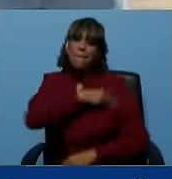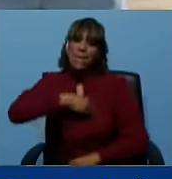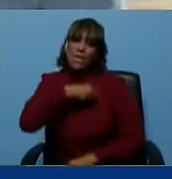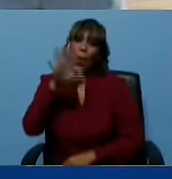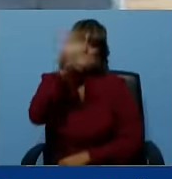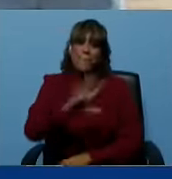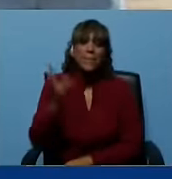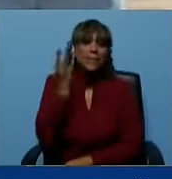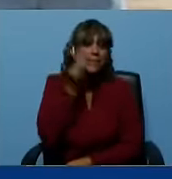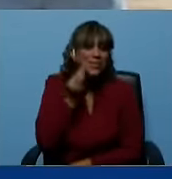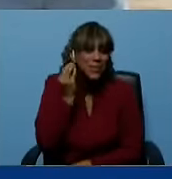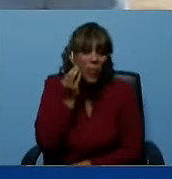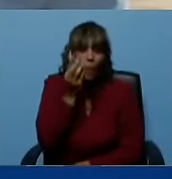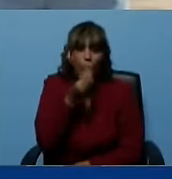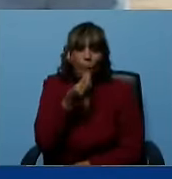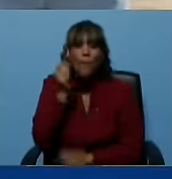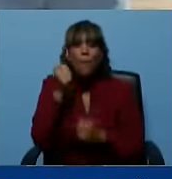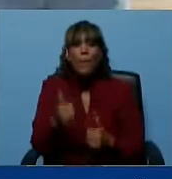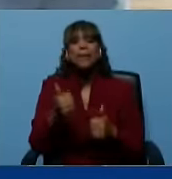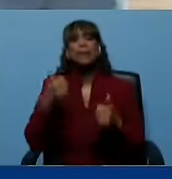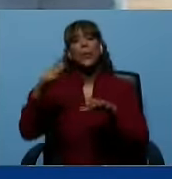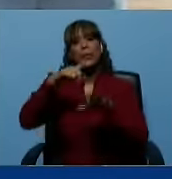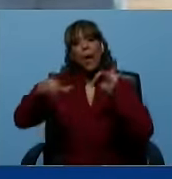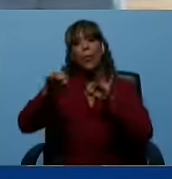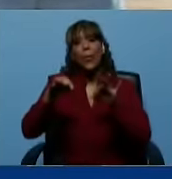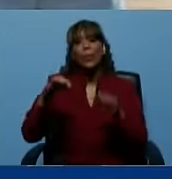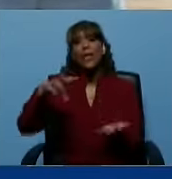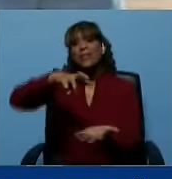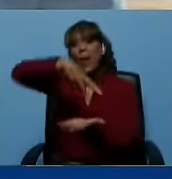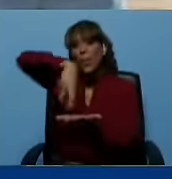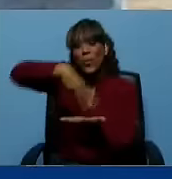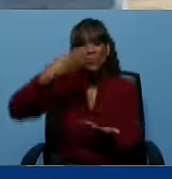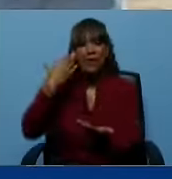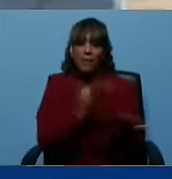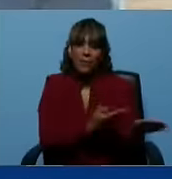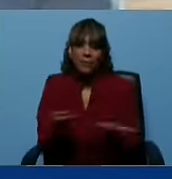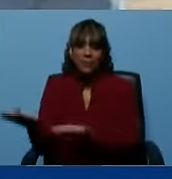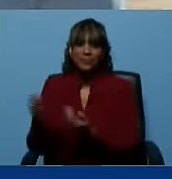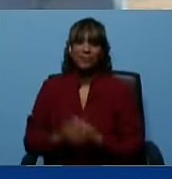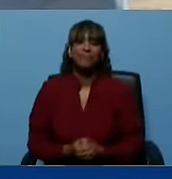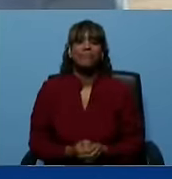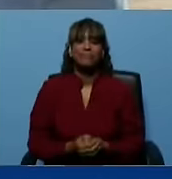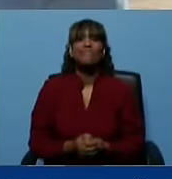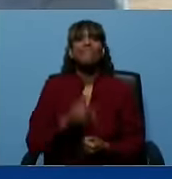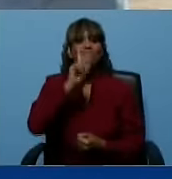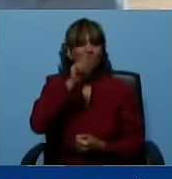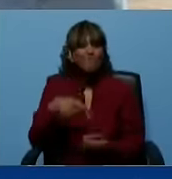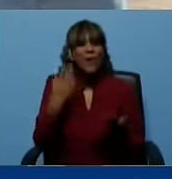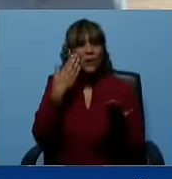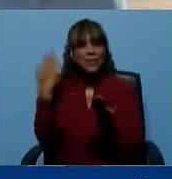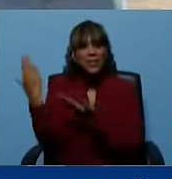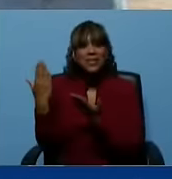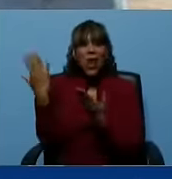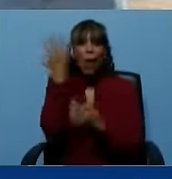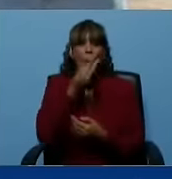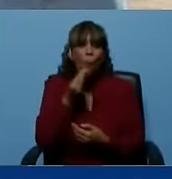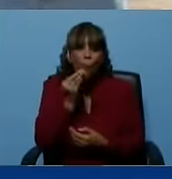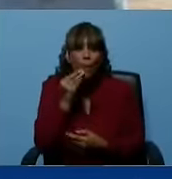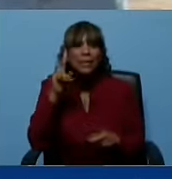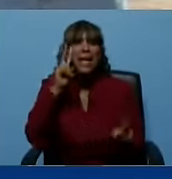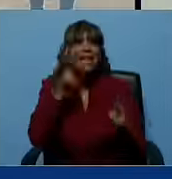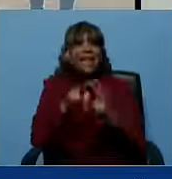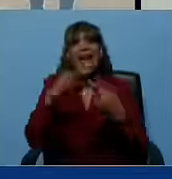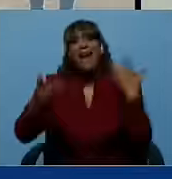Venezuela Joven y la Juventud Socialista del Estado Monagas. Adelante, presidente. Bueno, ahí se ven los muchachos en